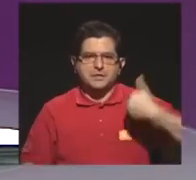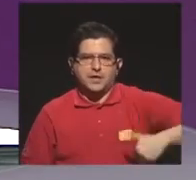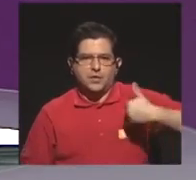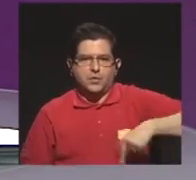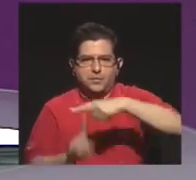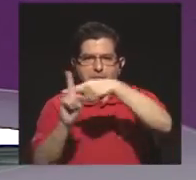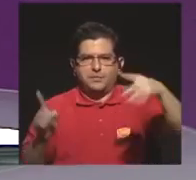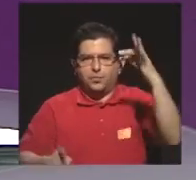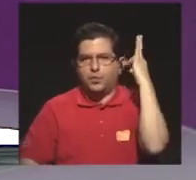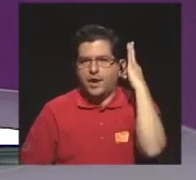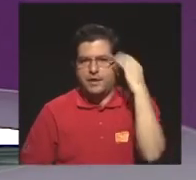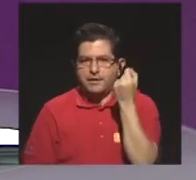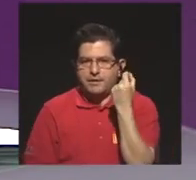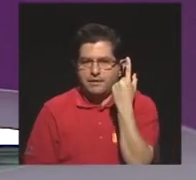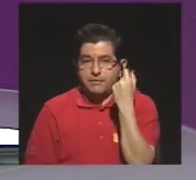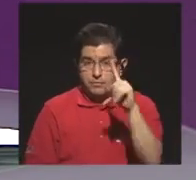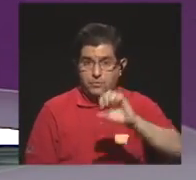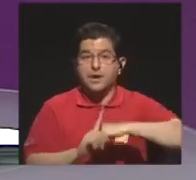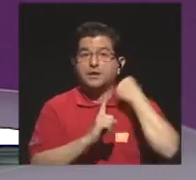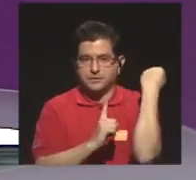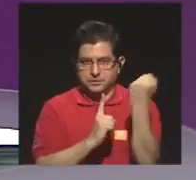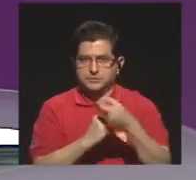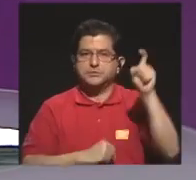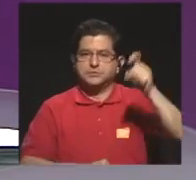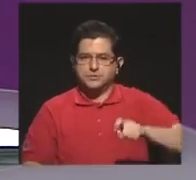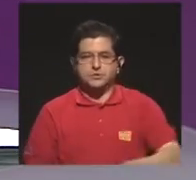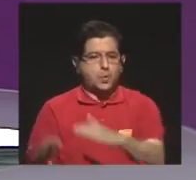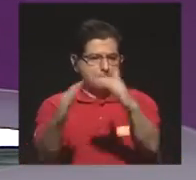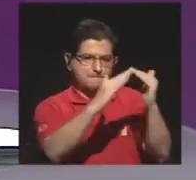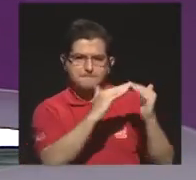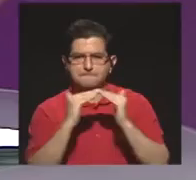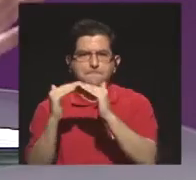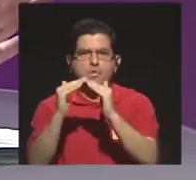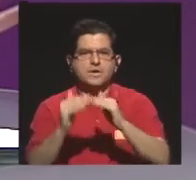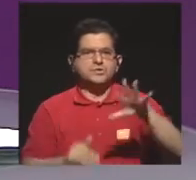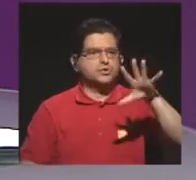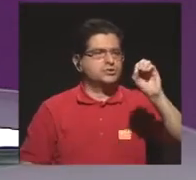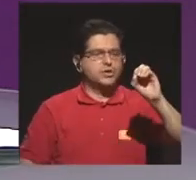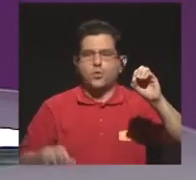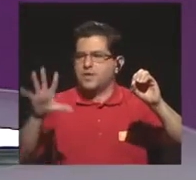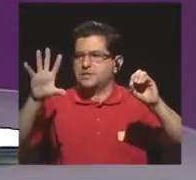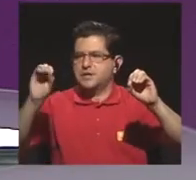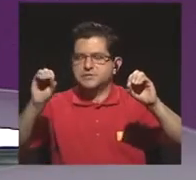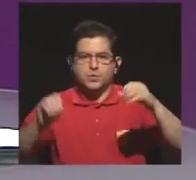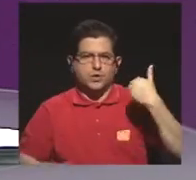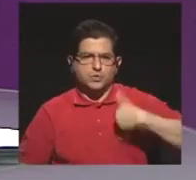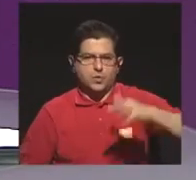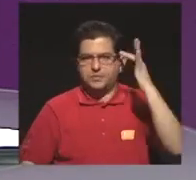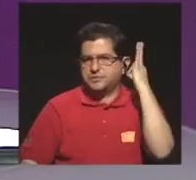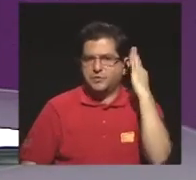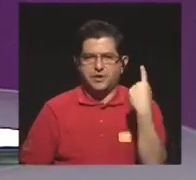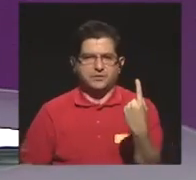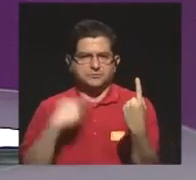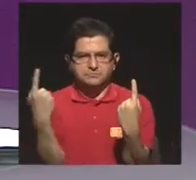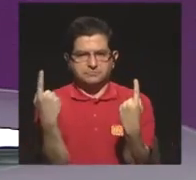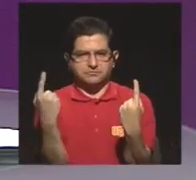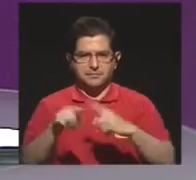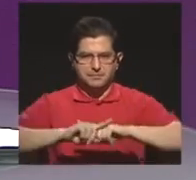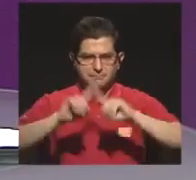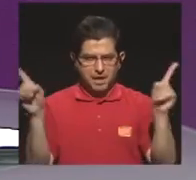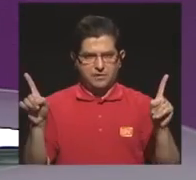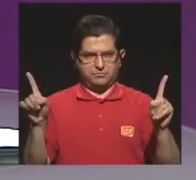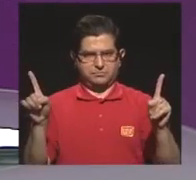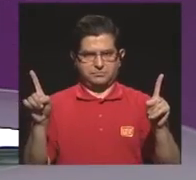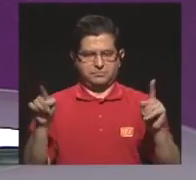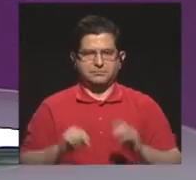mujeres, porque hay que entender una situación. La población somos 50% hombres, 50% mujeres. Pero esto,